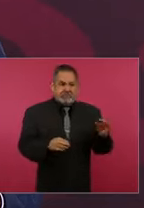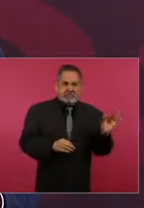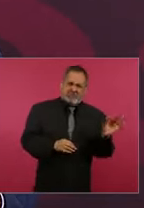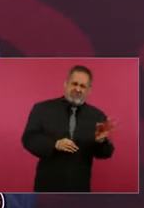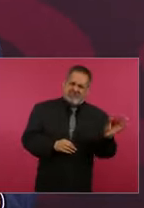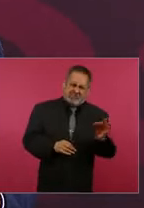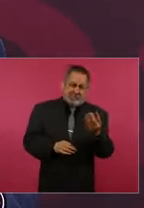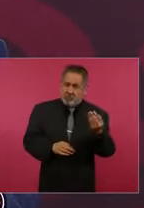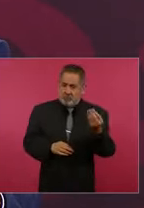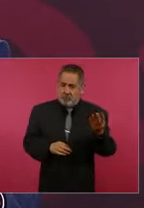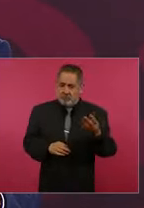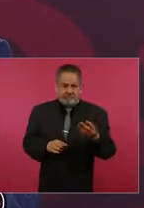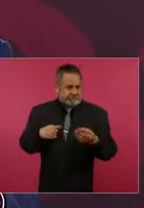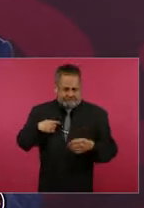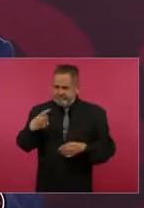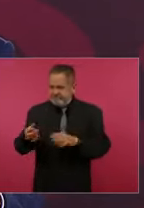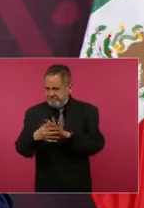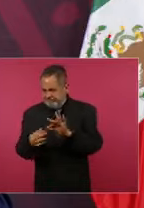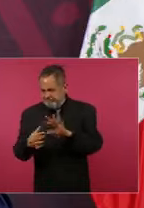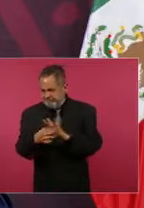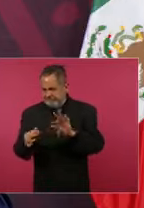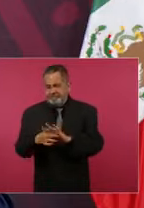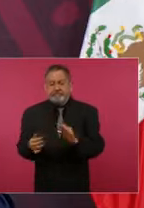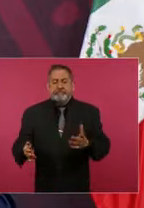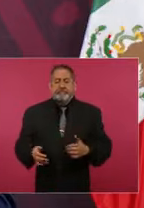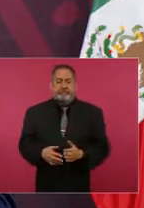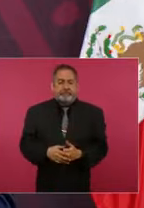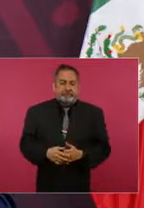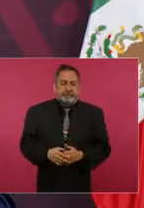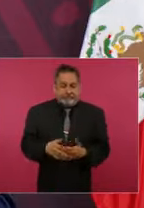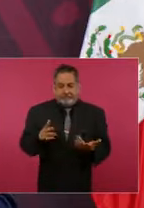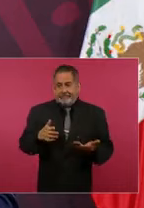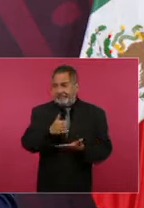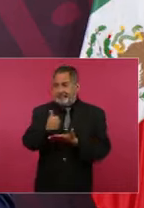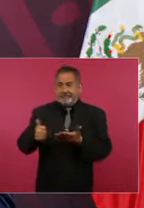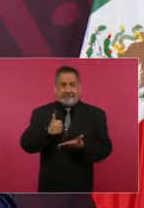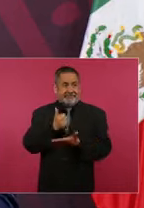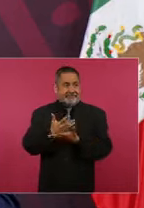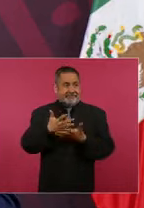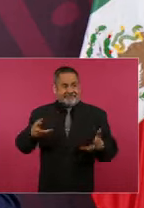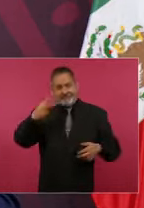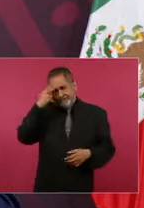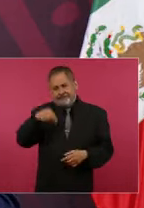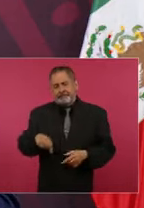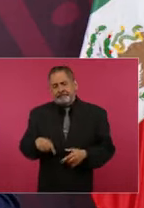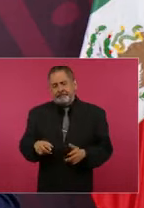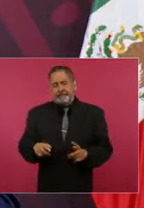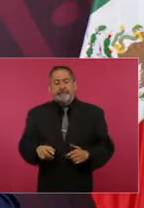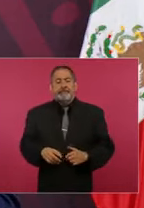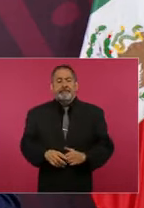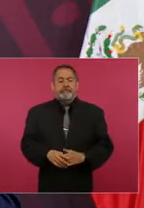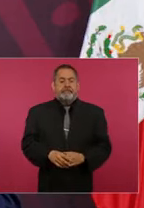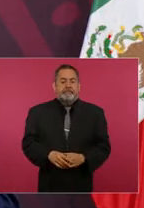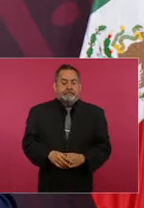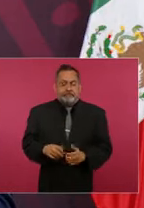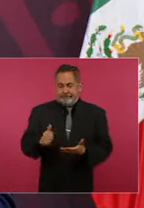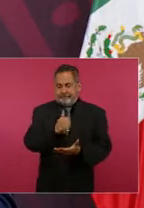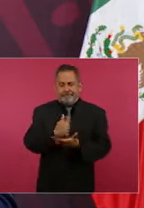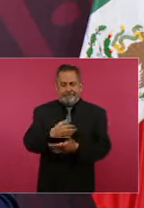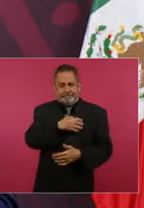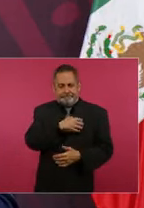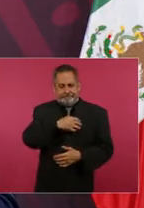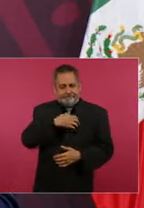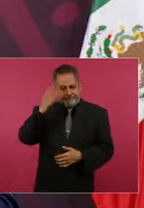De todas formas, estamos hablando de la gran Ciudad de México, ¿sí?, la capital de